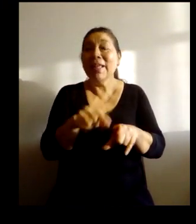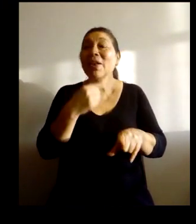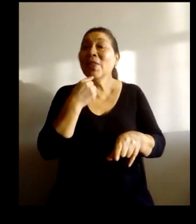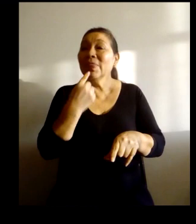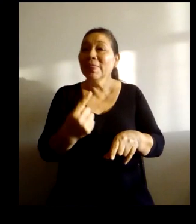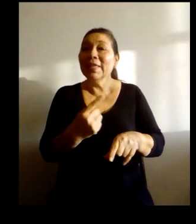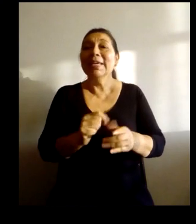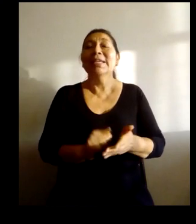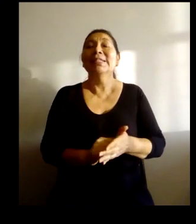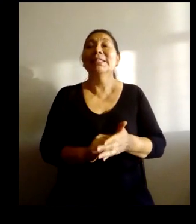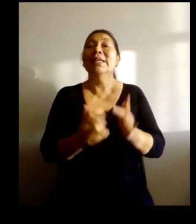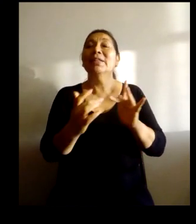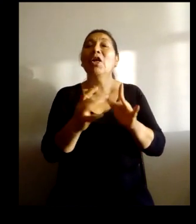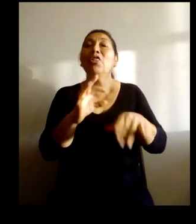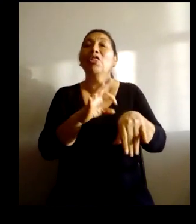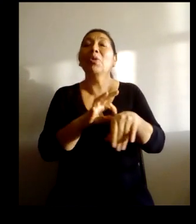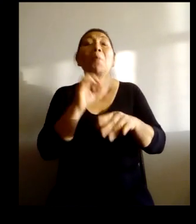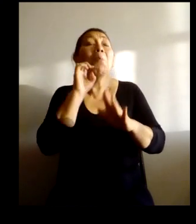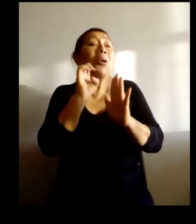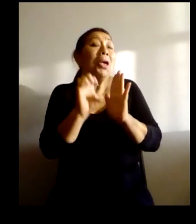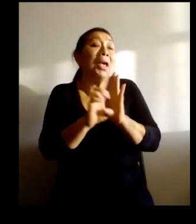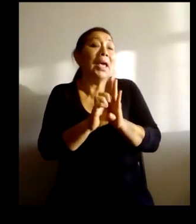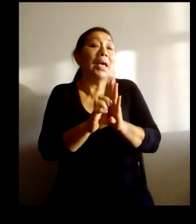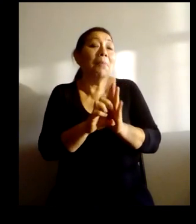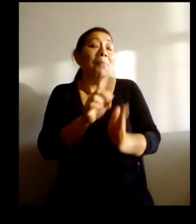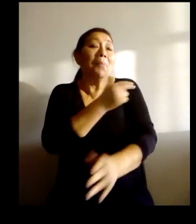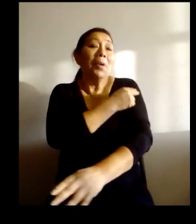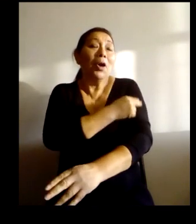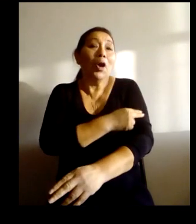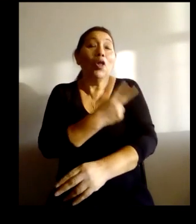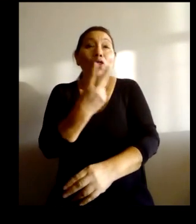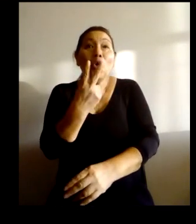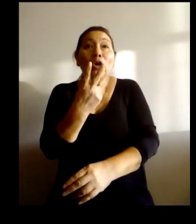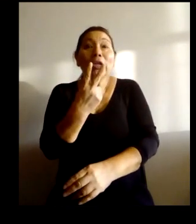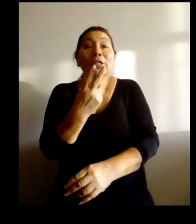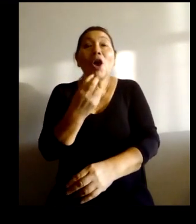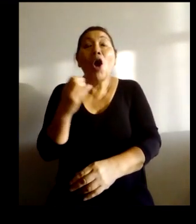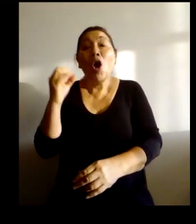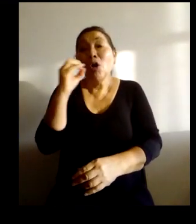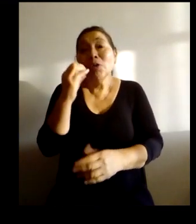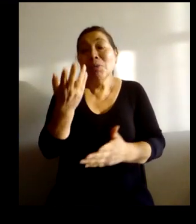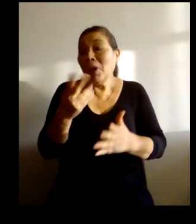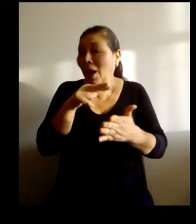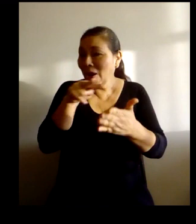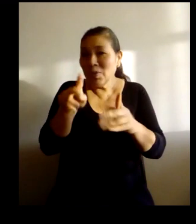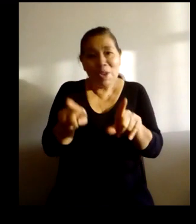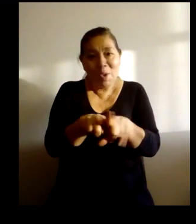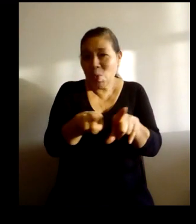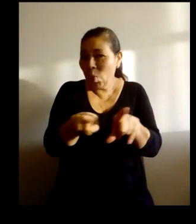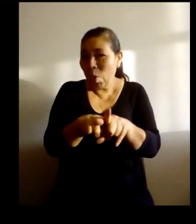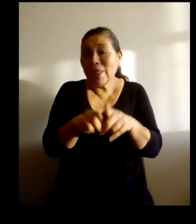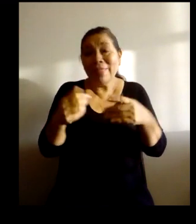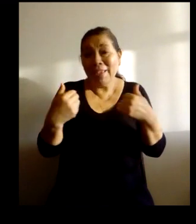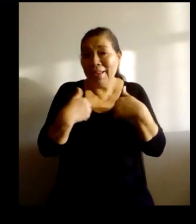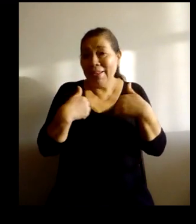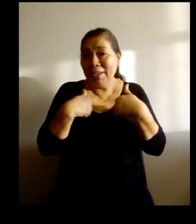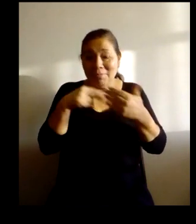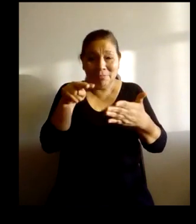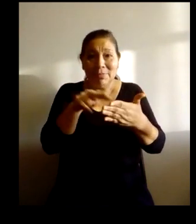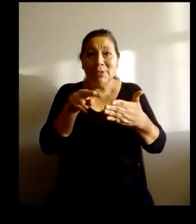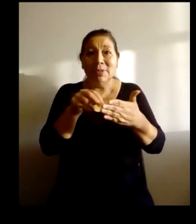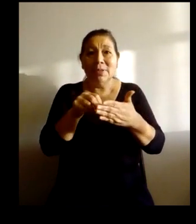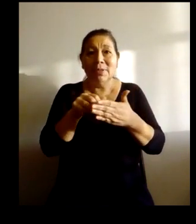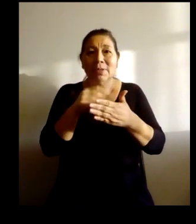lo establecen entidades médicas como, por ejemplo, el Hospital 12 de Octubre de Madrid, que tiene esta misma lectura. Acá tenemos